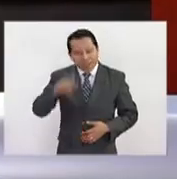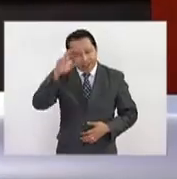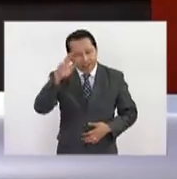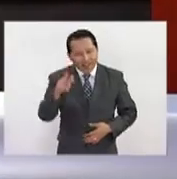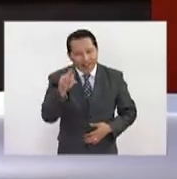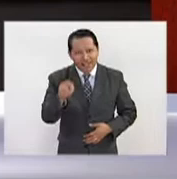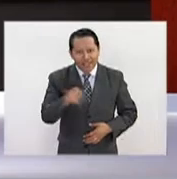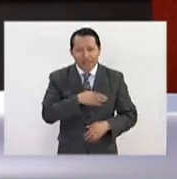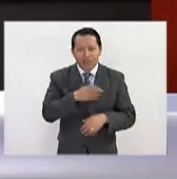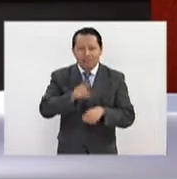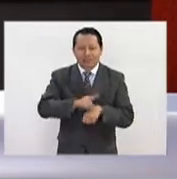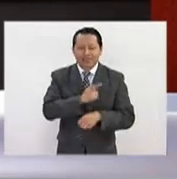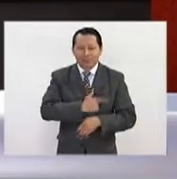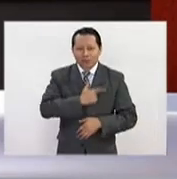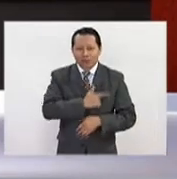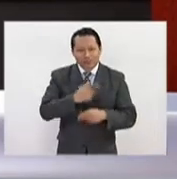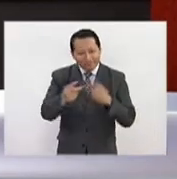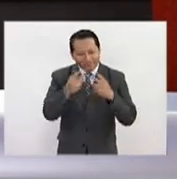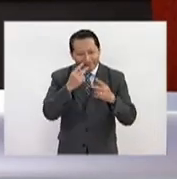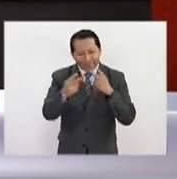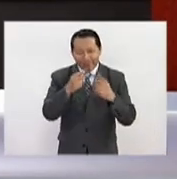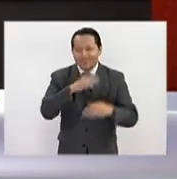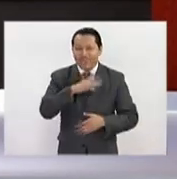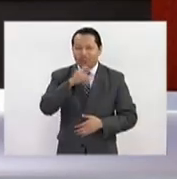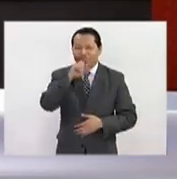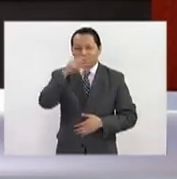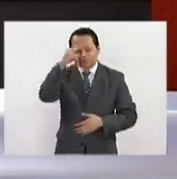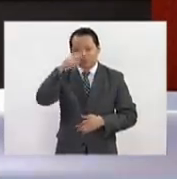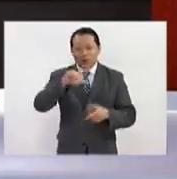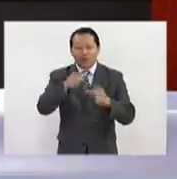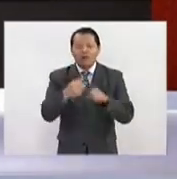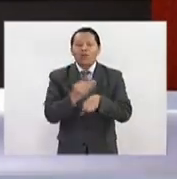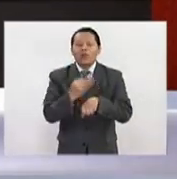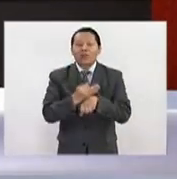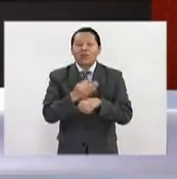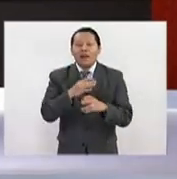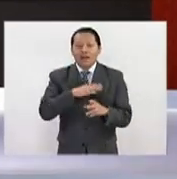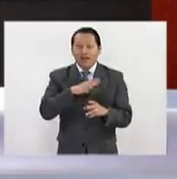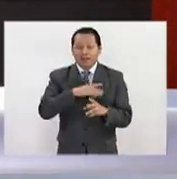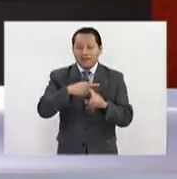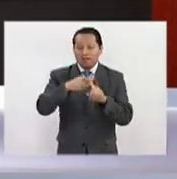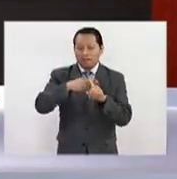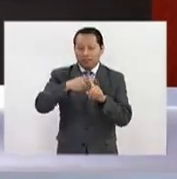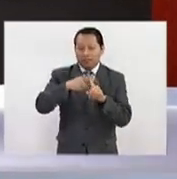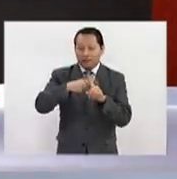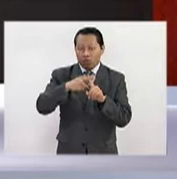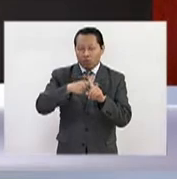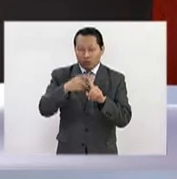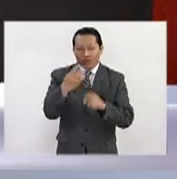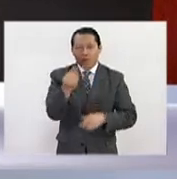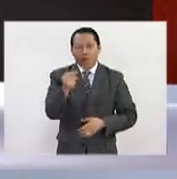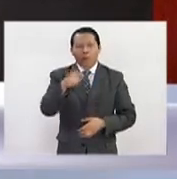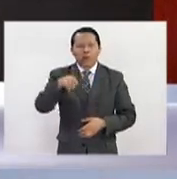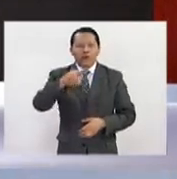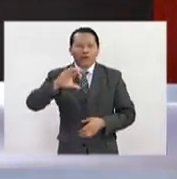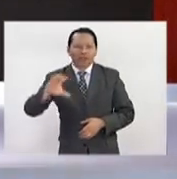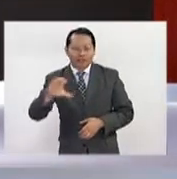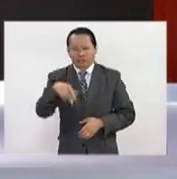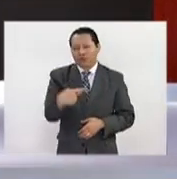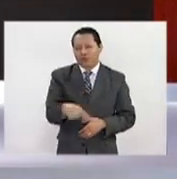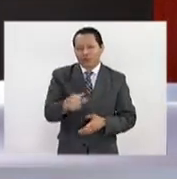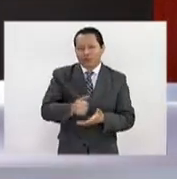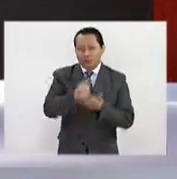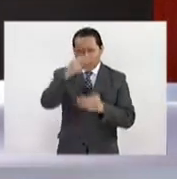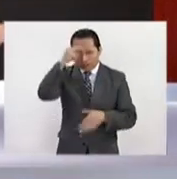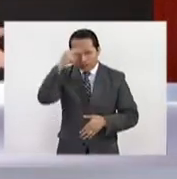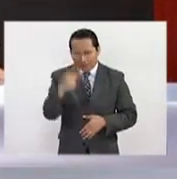Hola, ¿qué tal? Muy buenos días. Qué gusto que nos acompañen en una edición más de México al Día. En este momento, la temperatura 9 grados centígrados en la capital